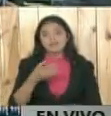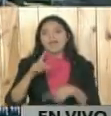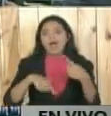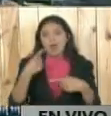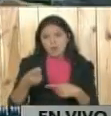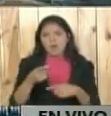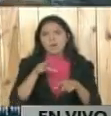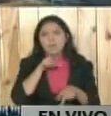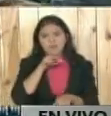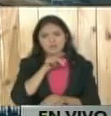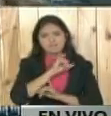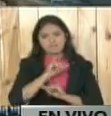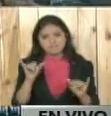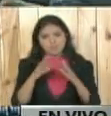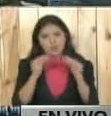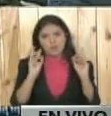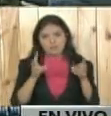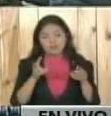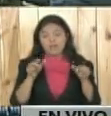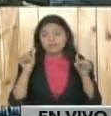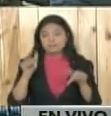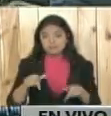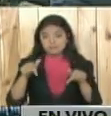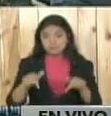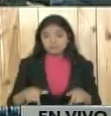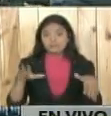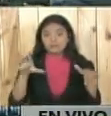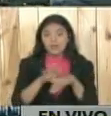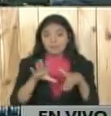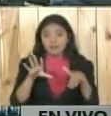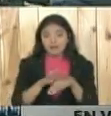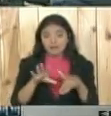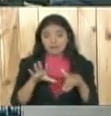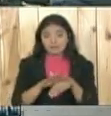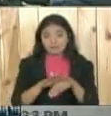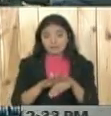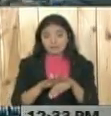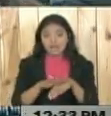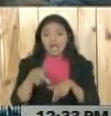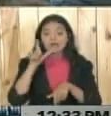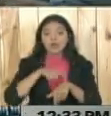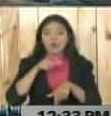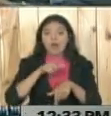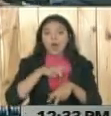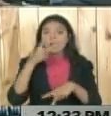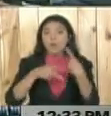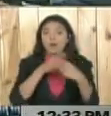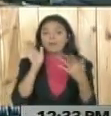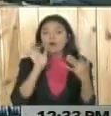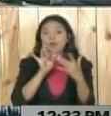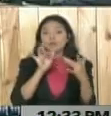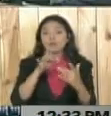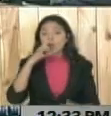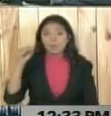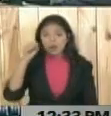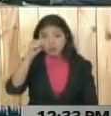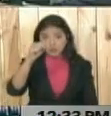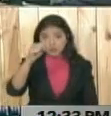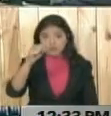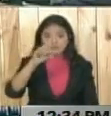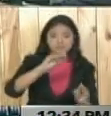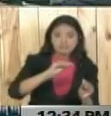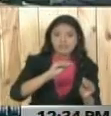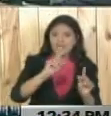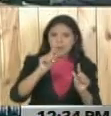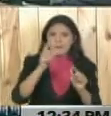ahora. Así que a partir de hoy martes, el horario del programa En Contacto con Maduro lo va